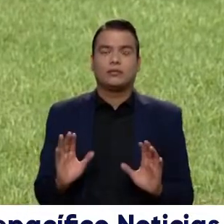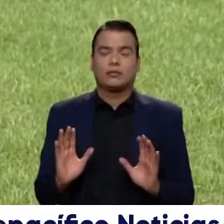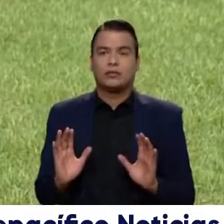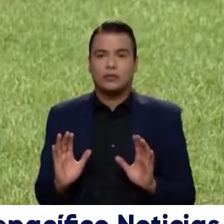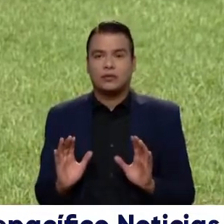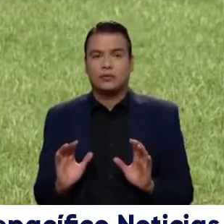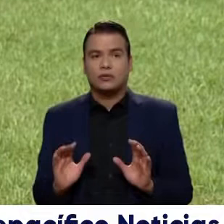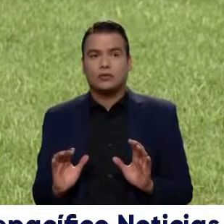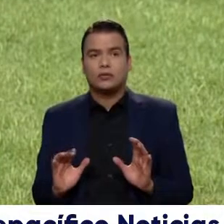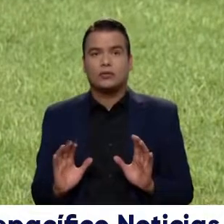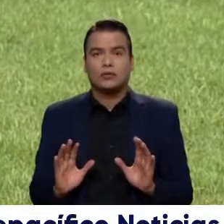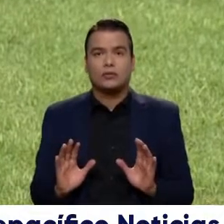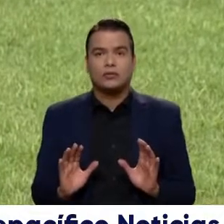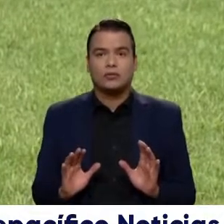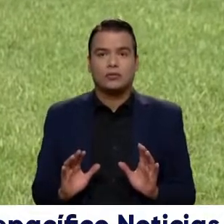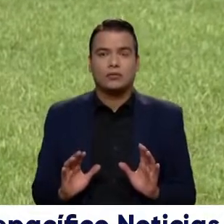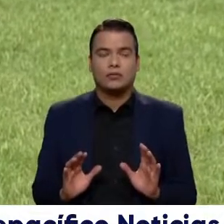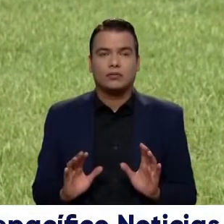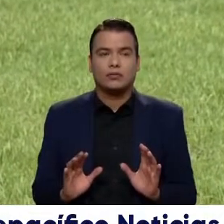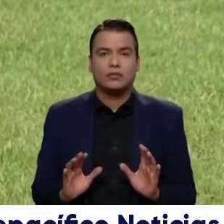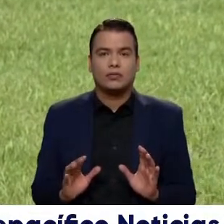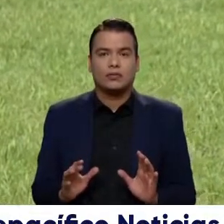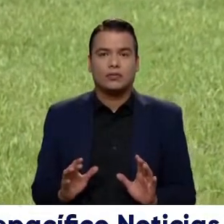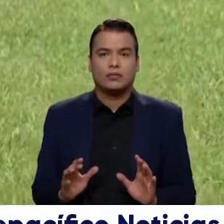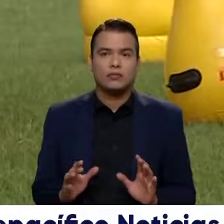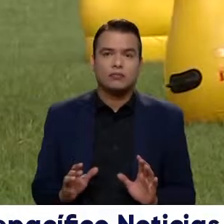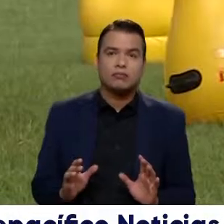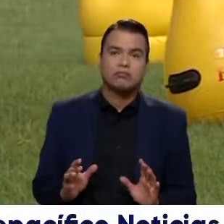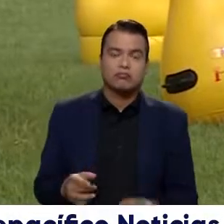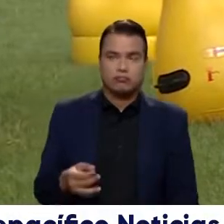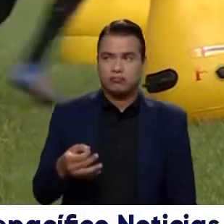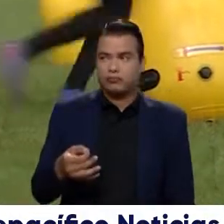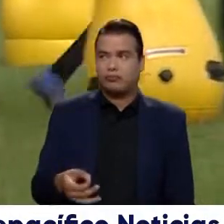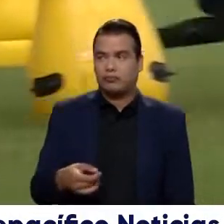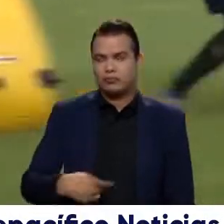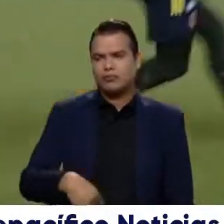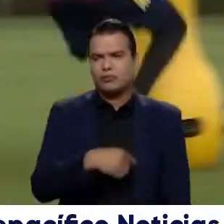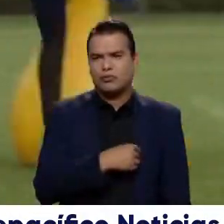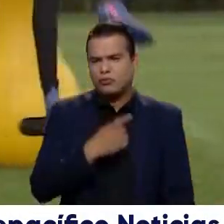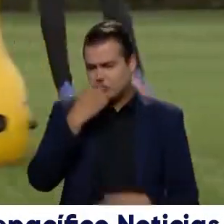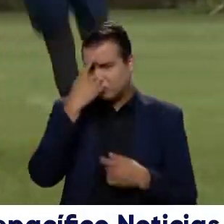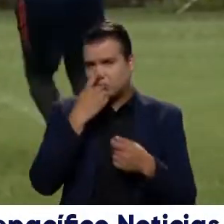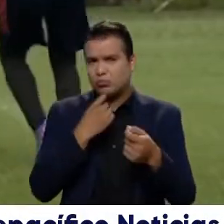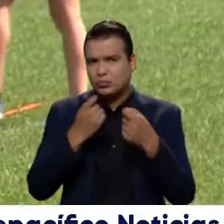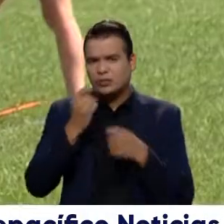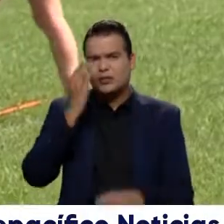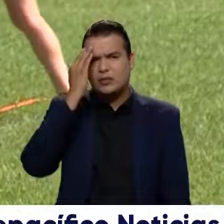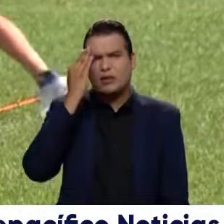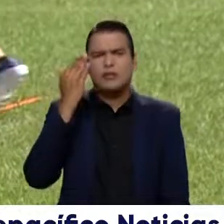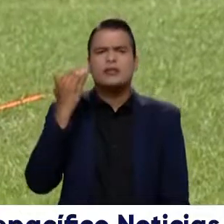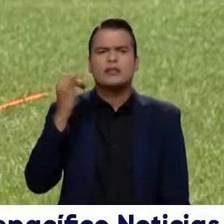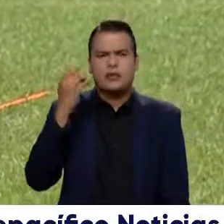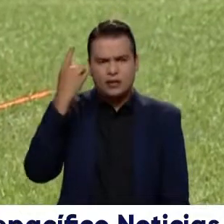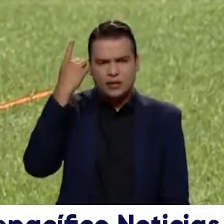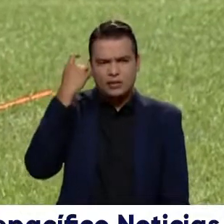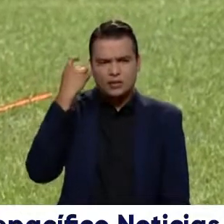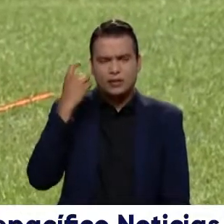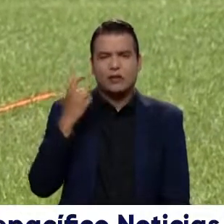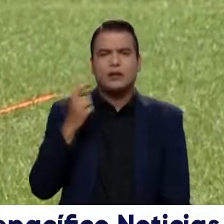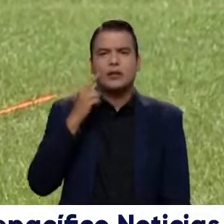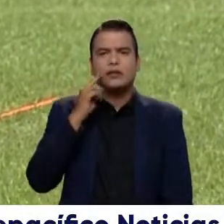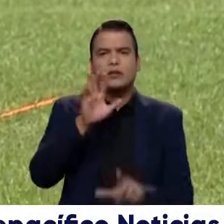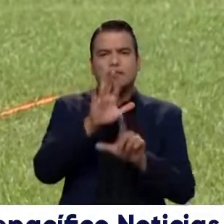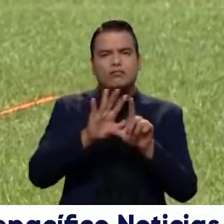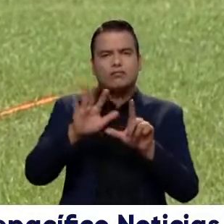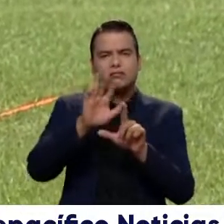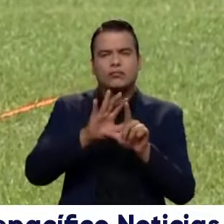evolutivo. Bueno, nosotros tenemos nuestras propias armas, sabemos ya, ayer estuvimos analizando el video de